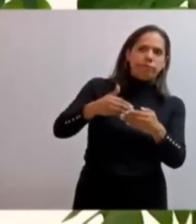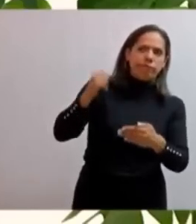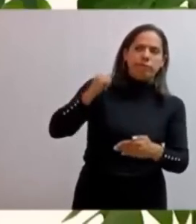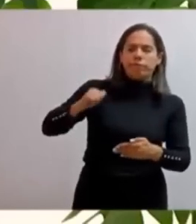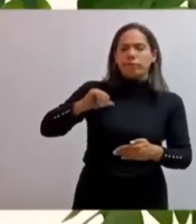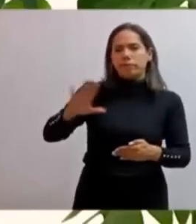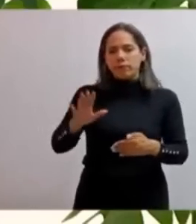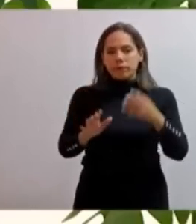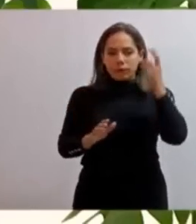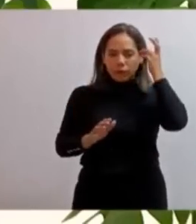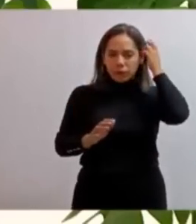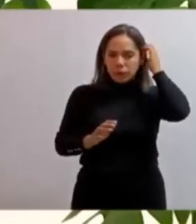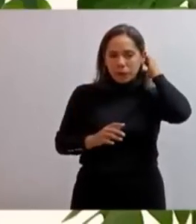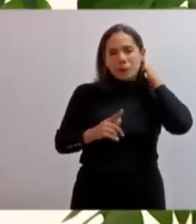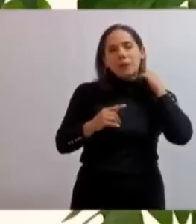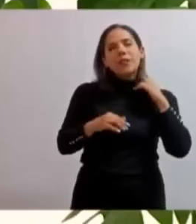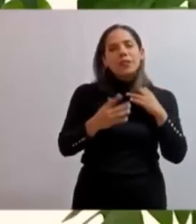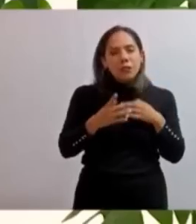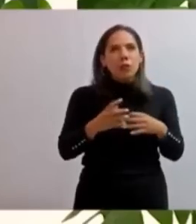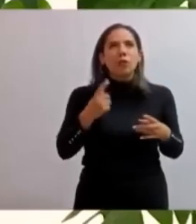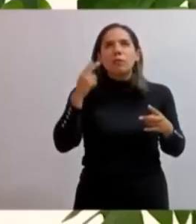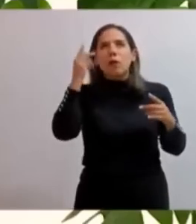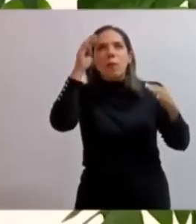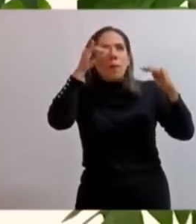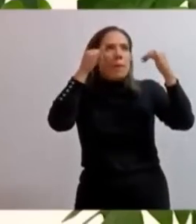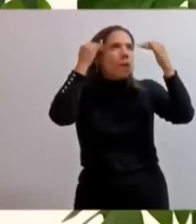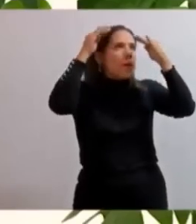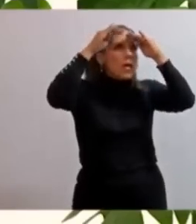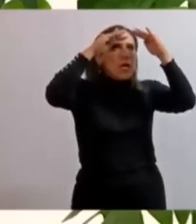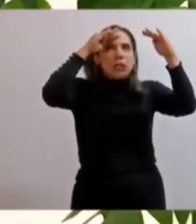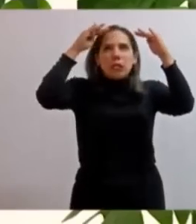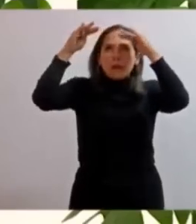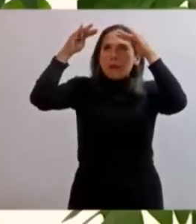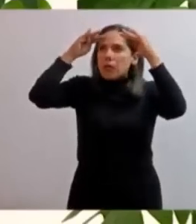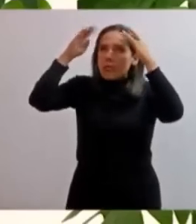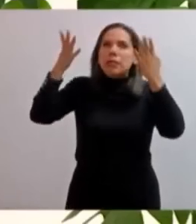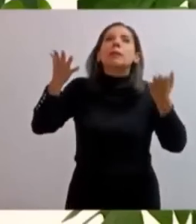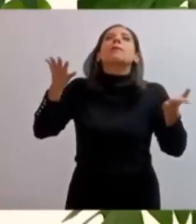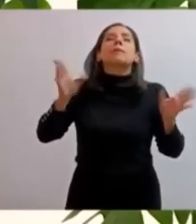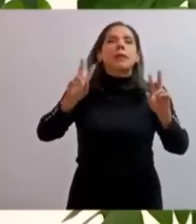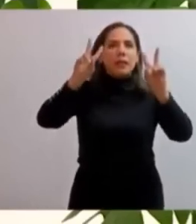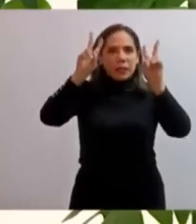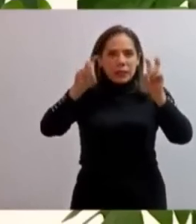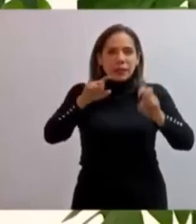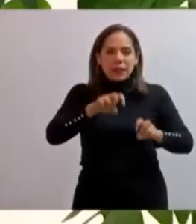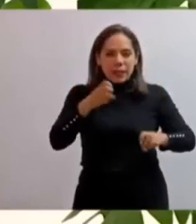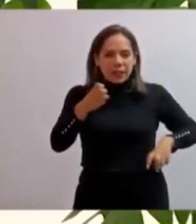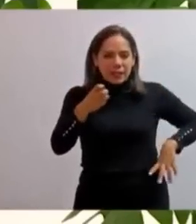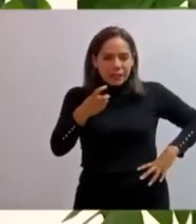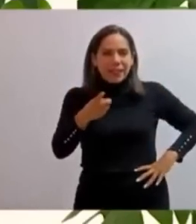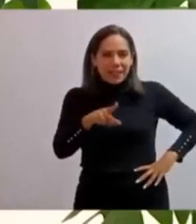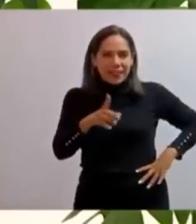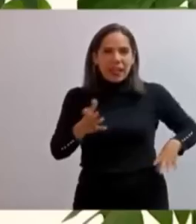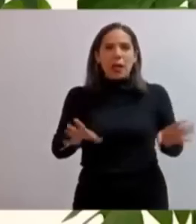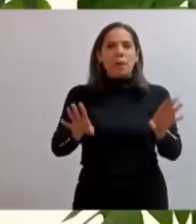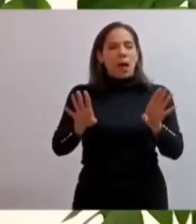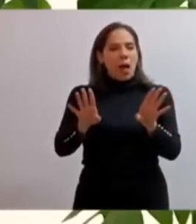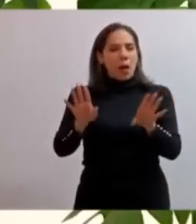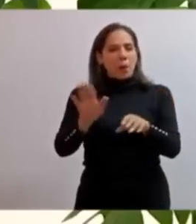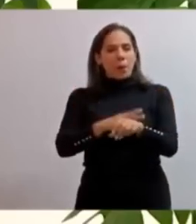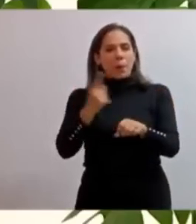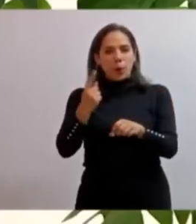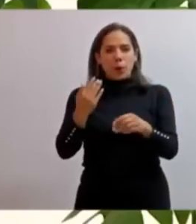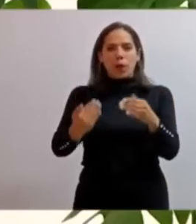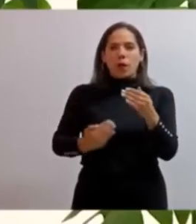15 días dándole vuelta a todo este asunto. Todavía hoy en la mañana tuve una discusión sobre la